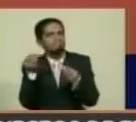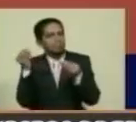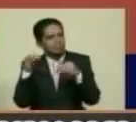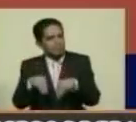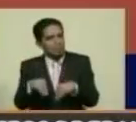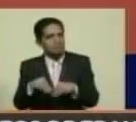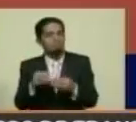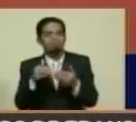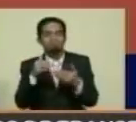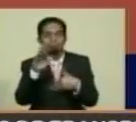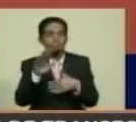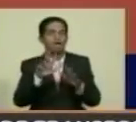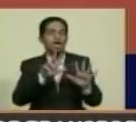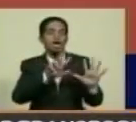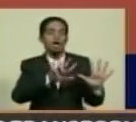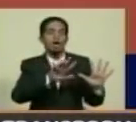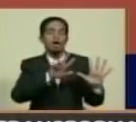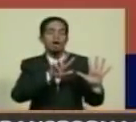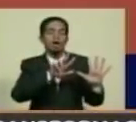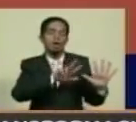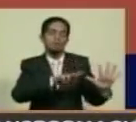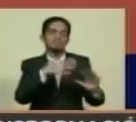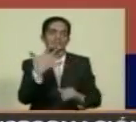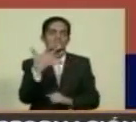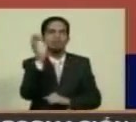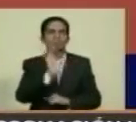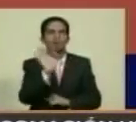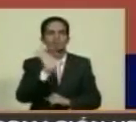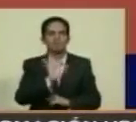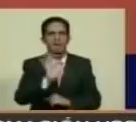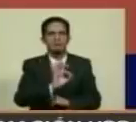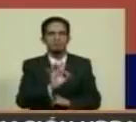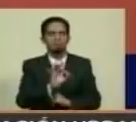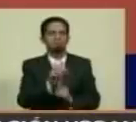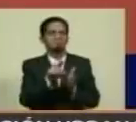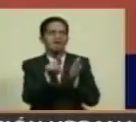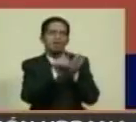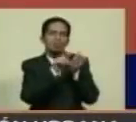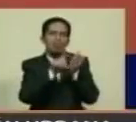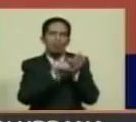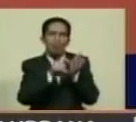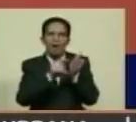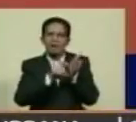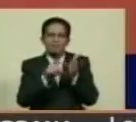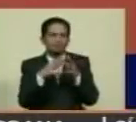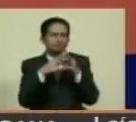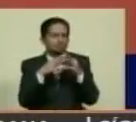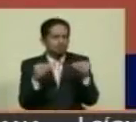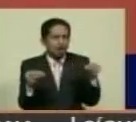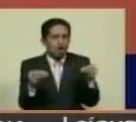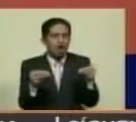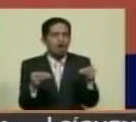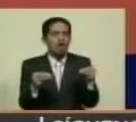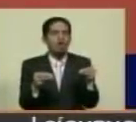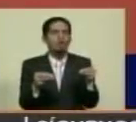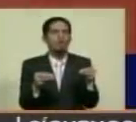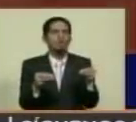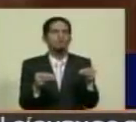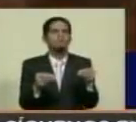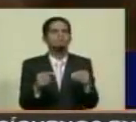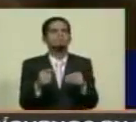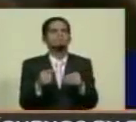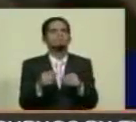de 85%, la última encuesta de Interlace, las encuestas de Luis Vicente León, etcétera, plantean